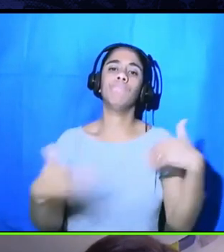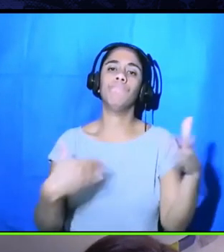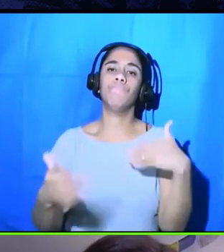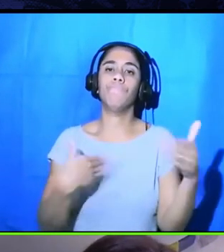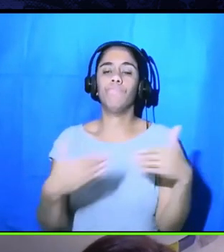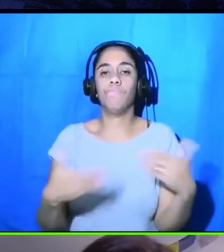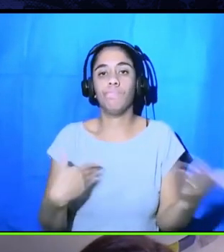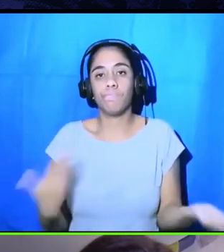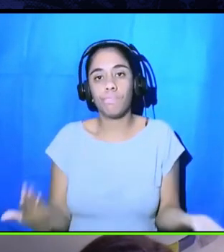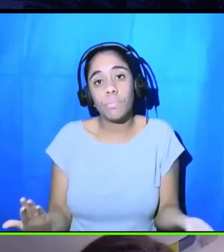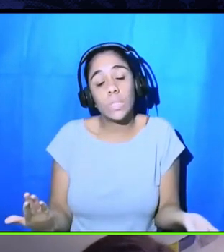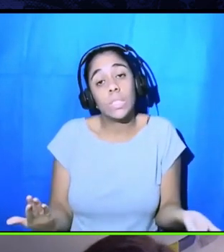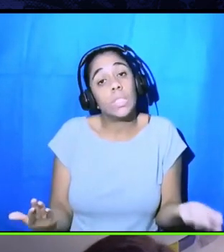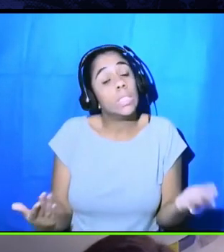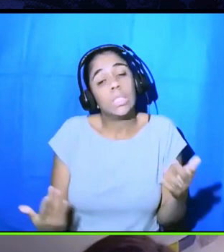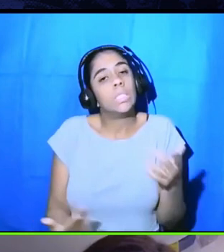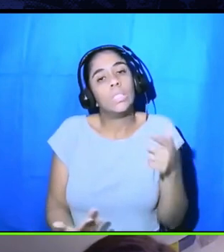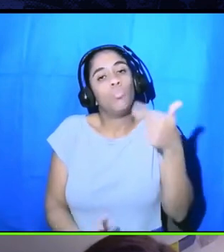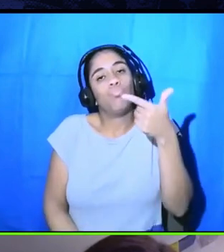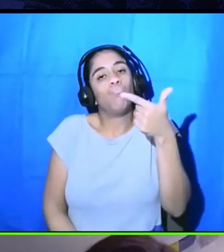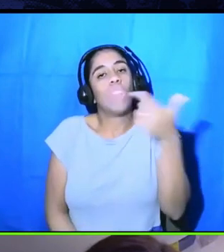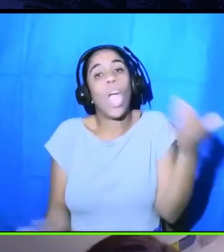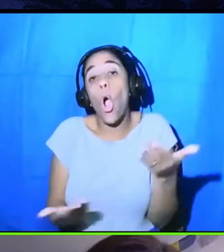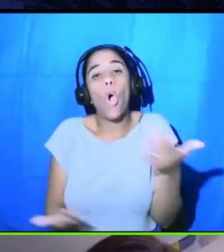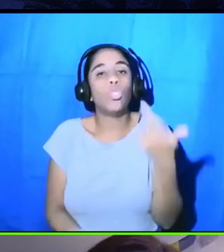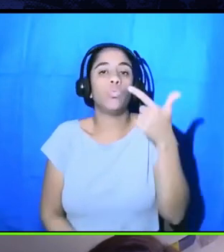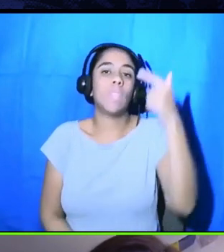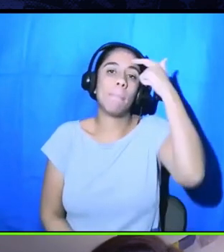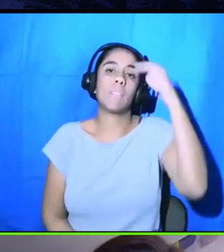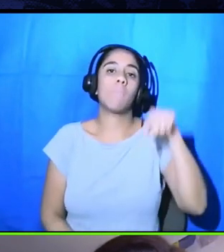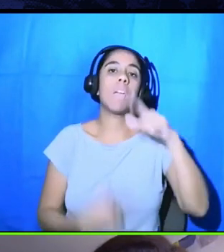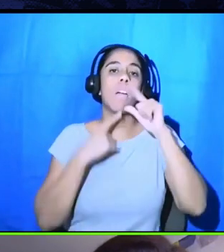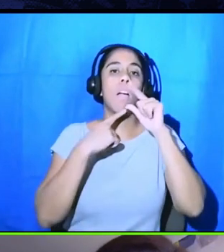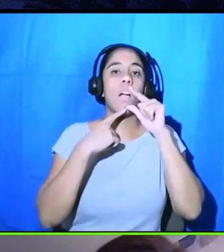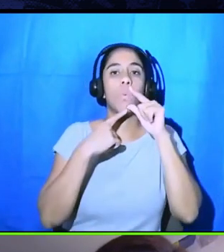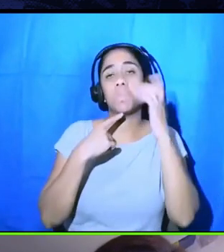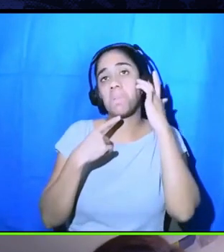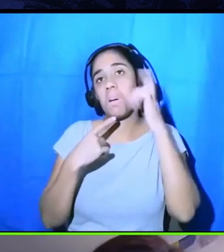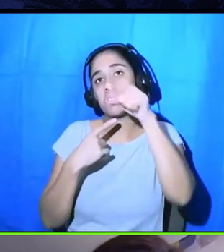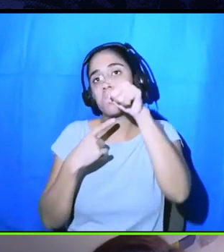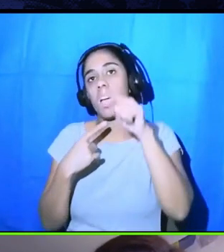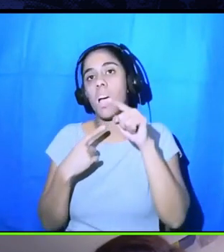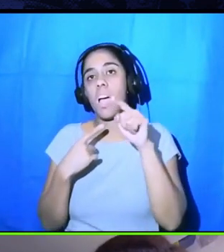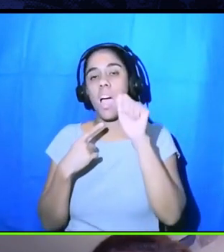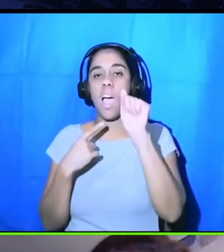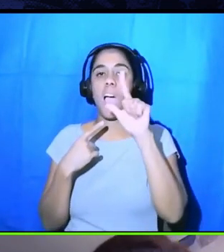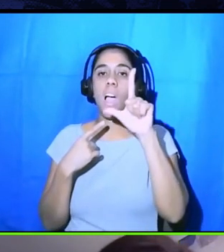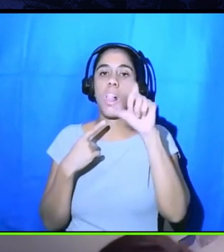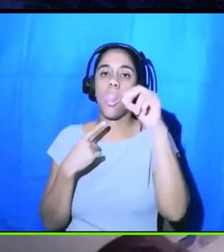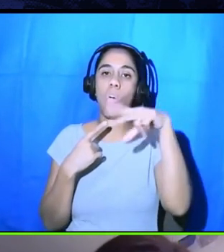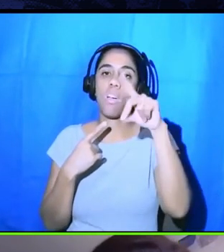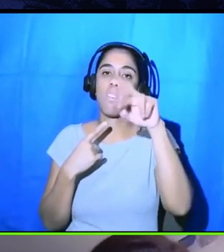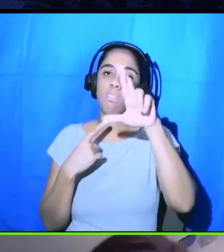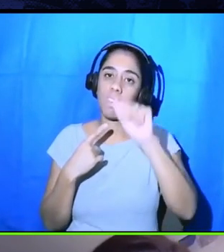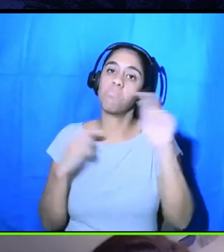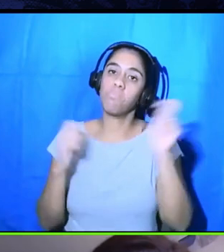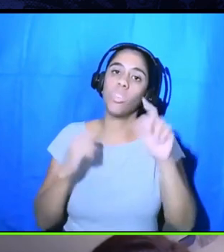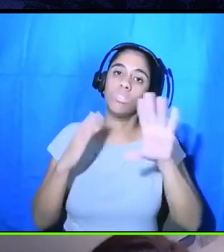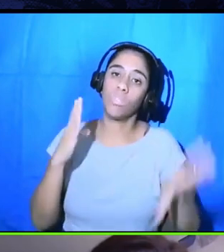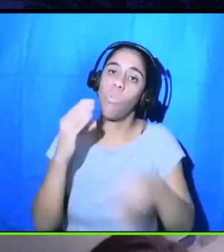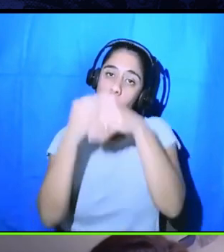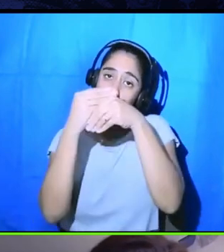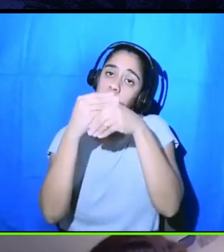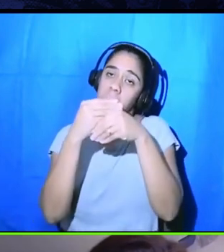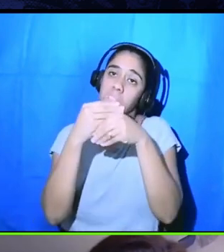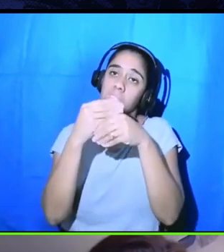comentar algo apoyar o a lo mejor complementar porque a veces pienso que que el lugar del cual partimos